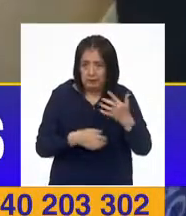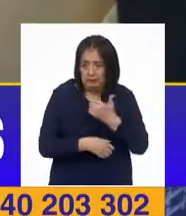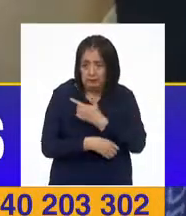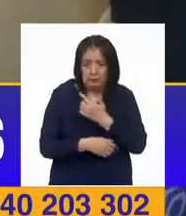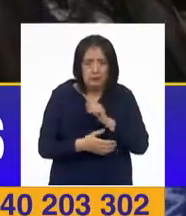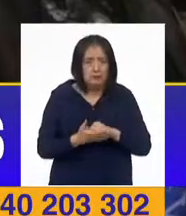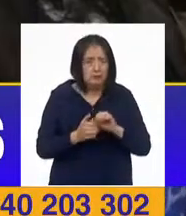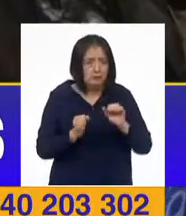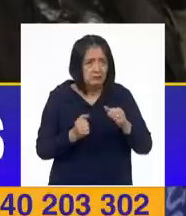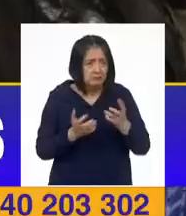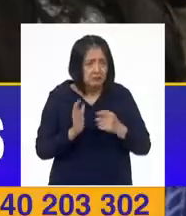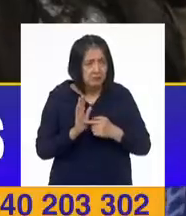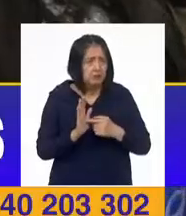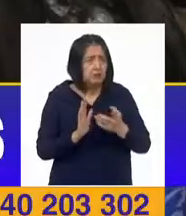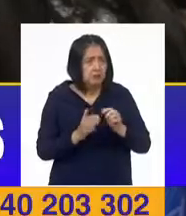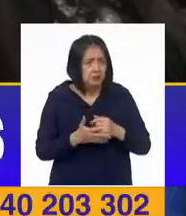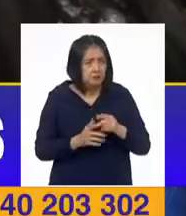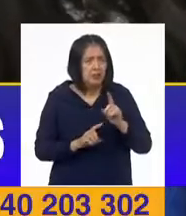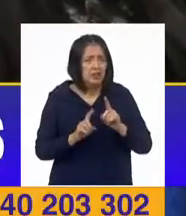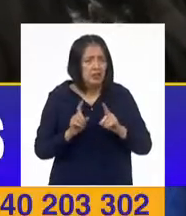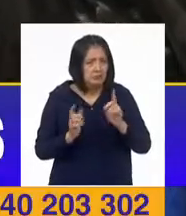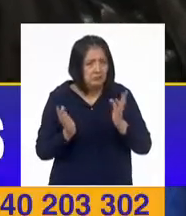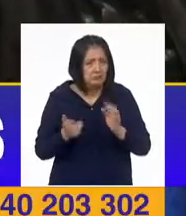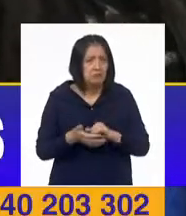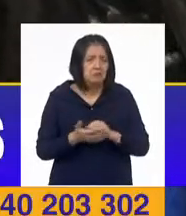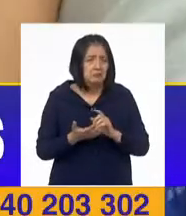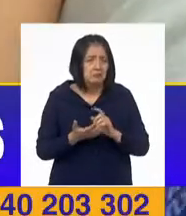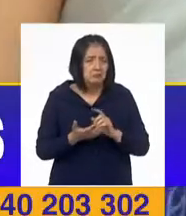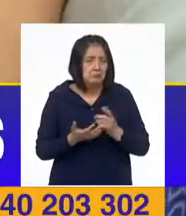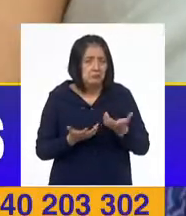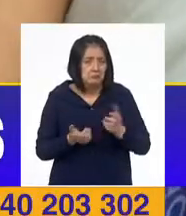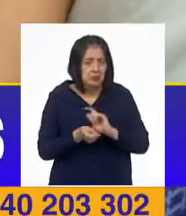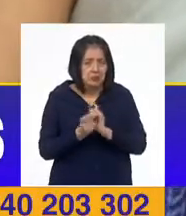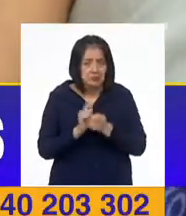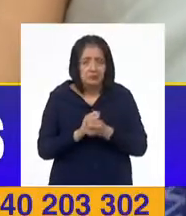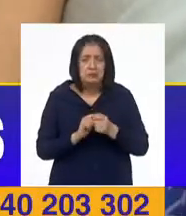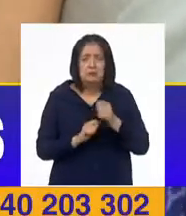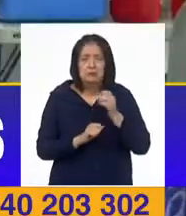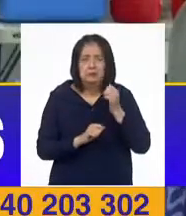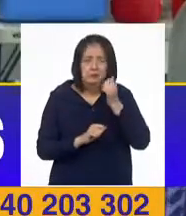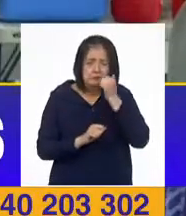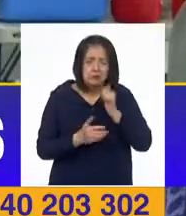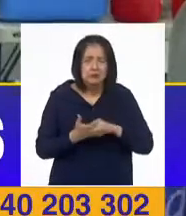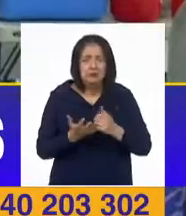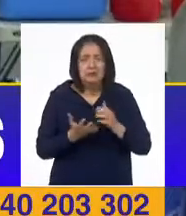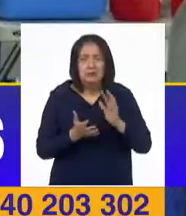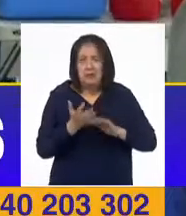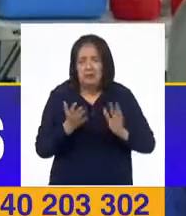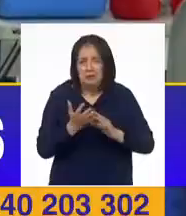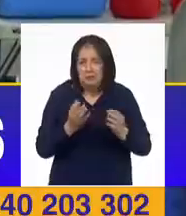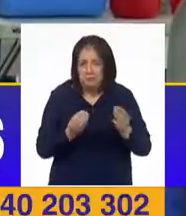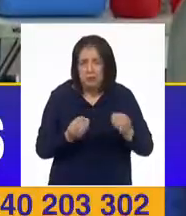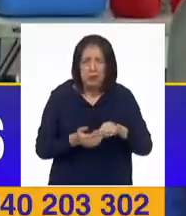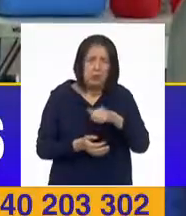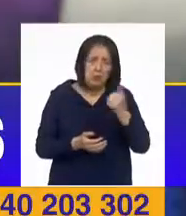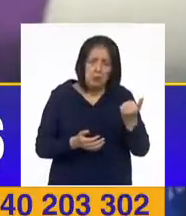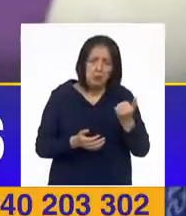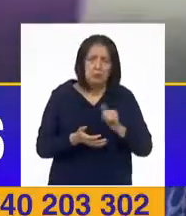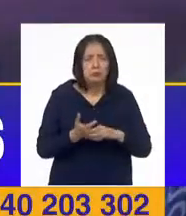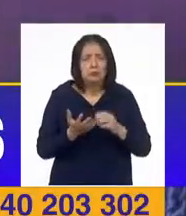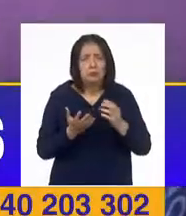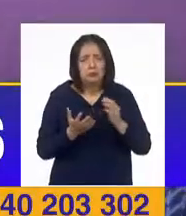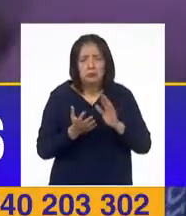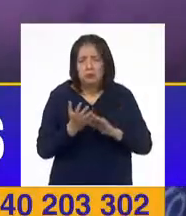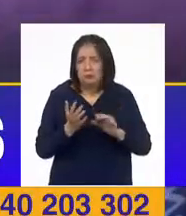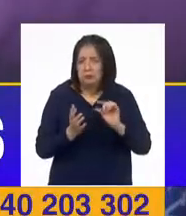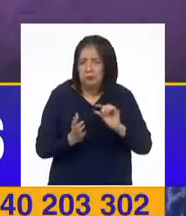vacunadas presentaron algún tipo de alteración en su menstruación. Digamos, un sangrado más abundante, otras tuvieron un sangrado un poco más